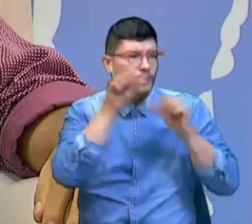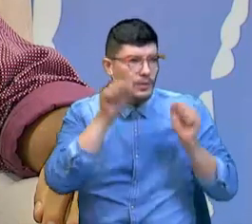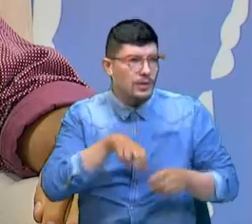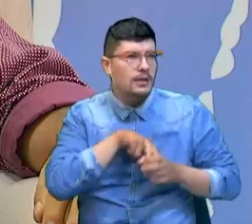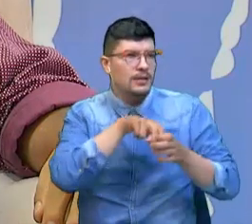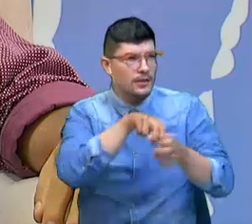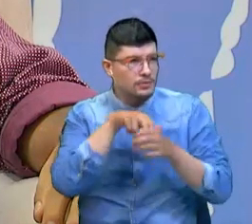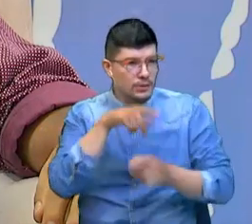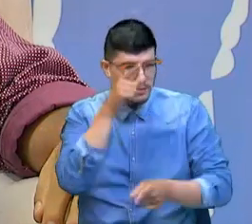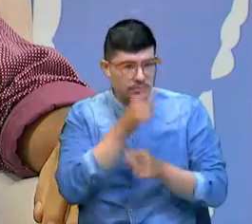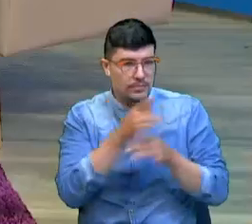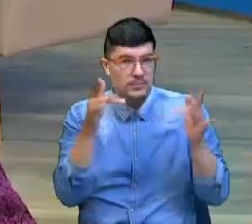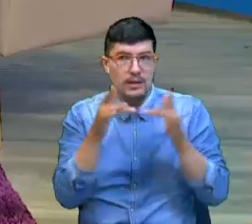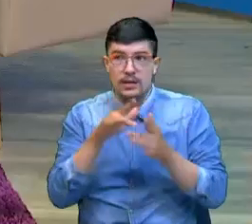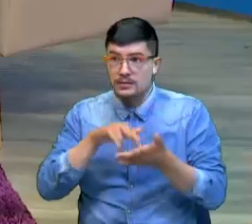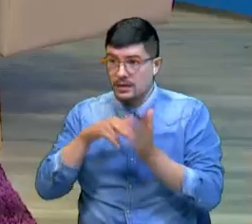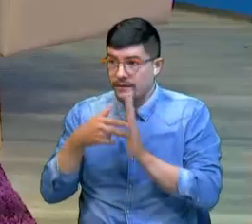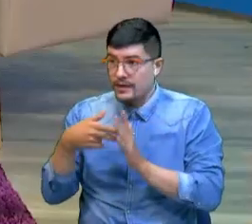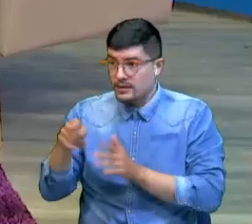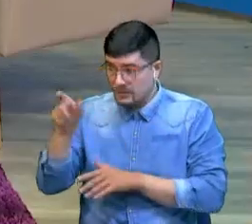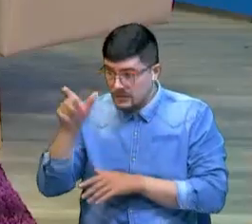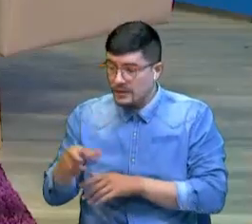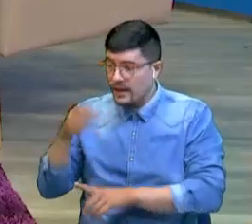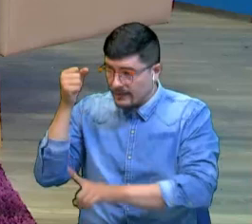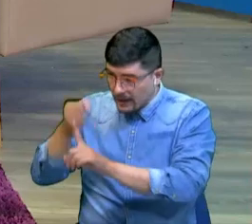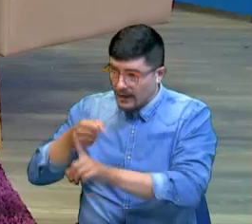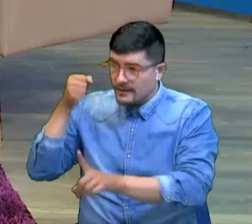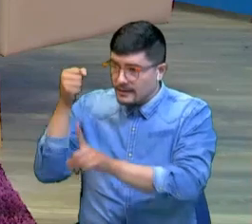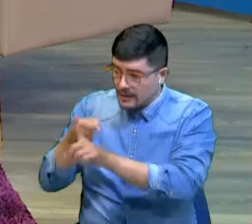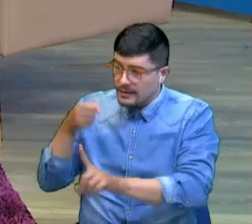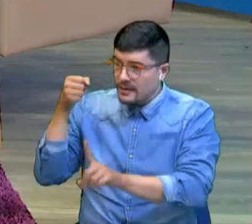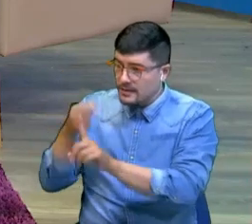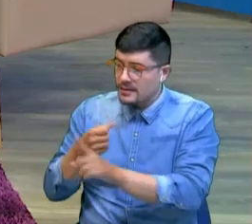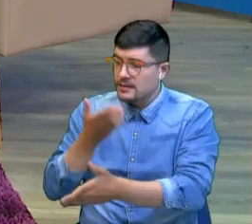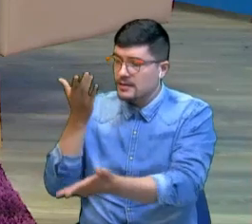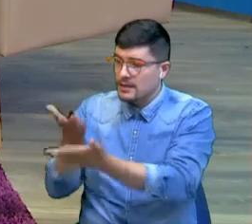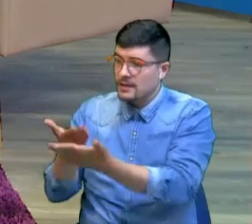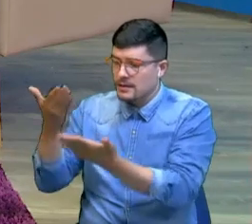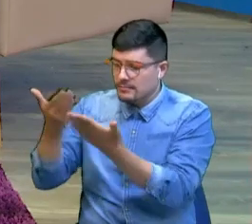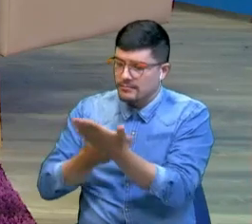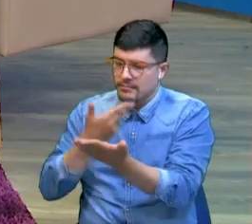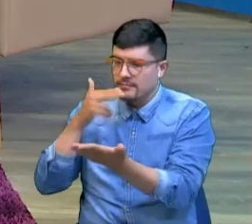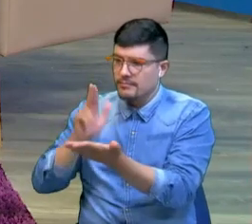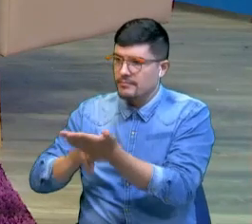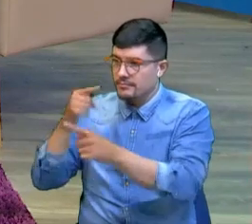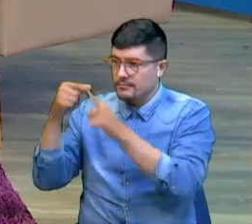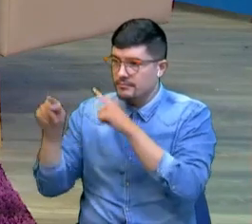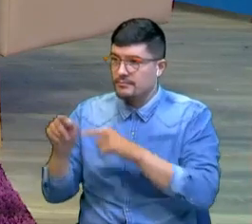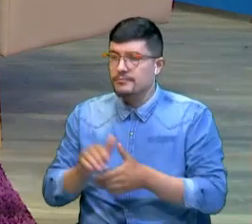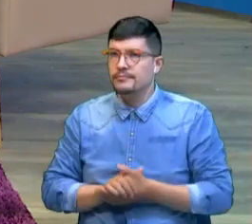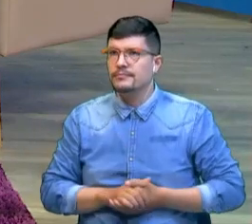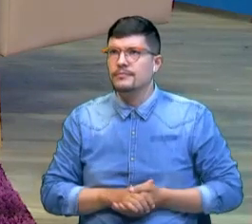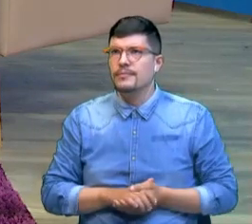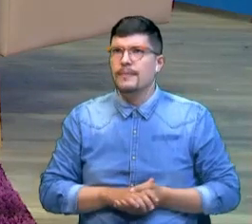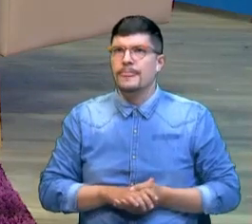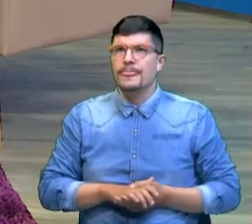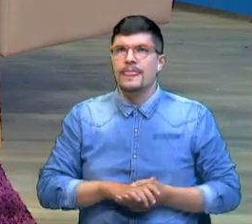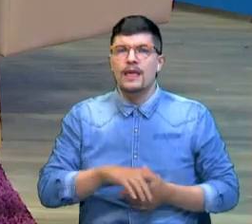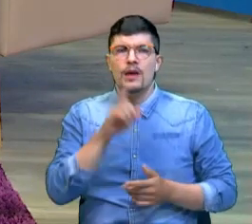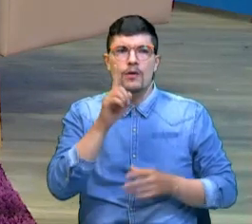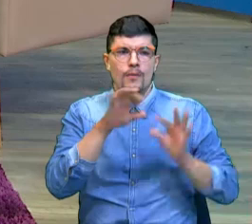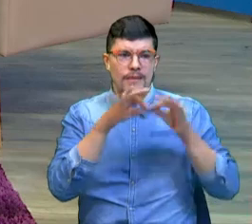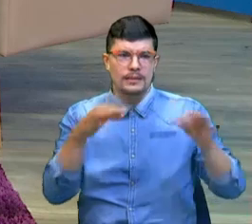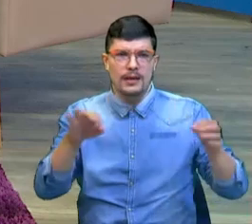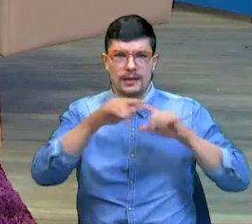de manera directa. O sea, debe seguirlo intentando, debe seguir presentando su solicitud. Tenemos un